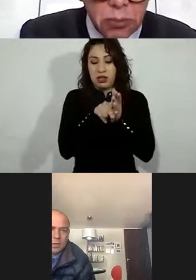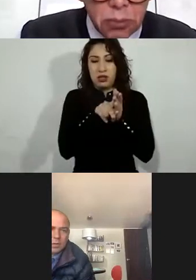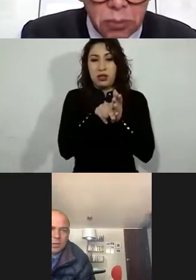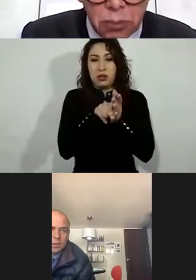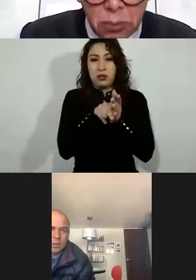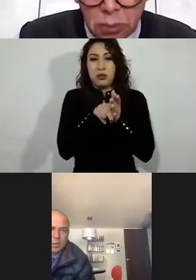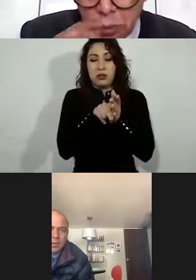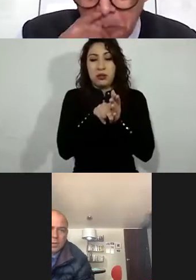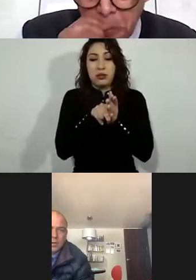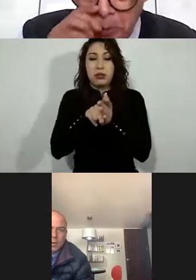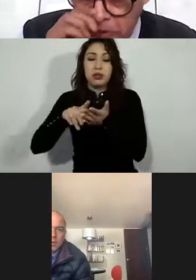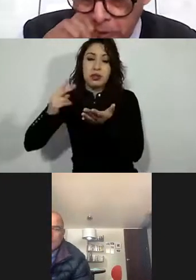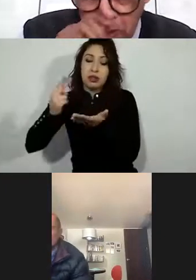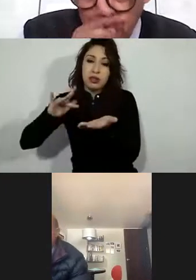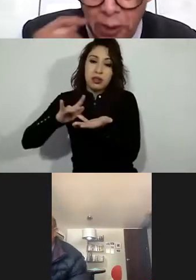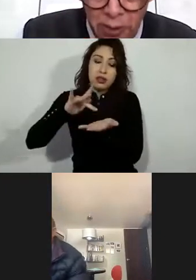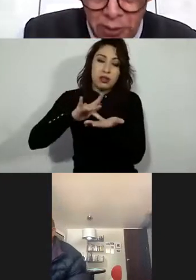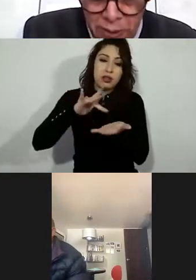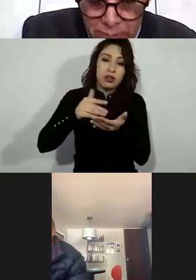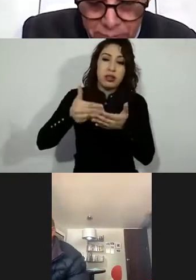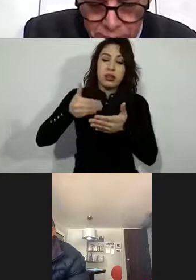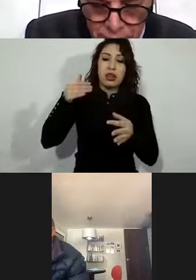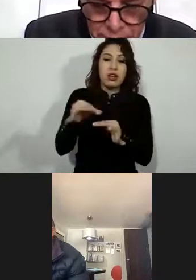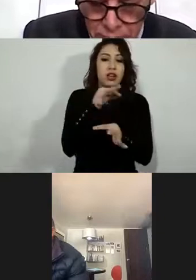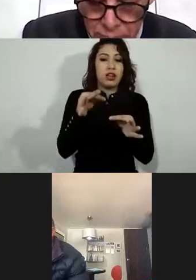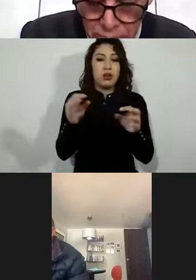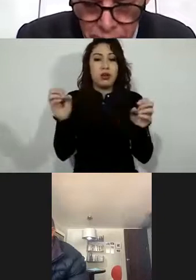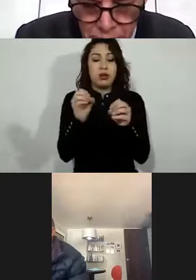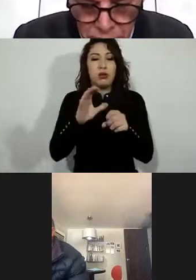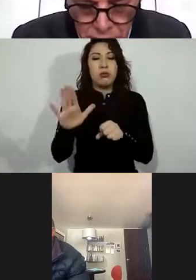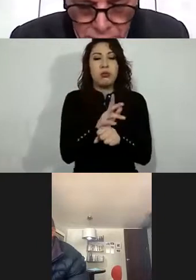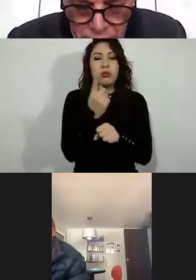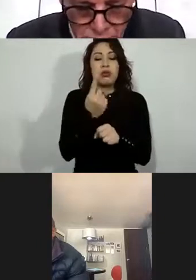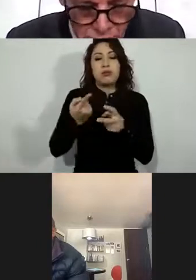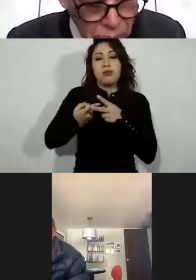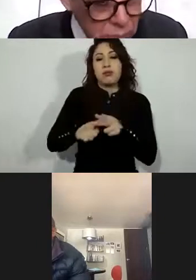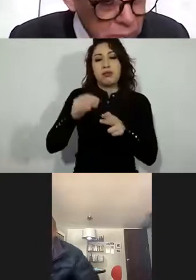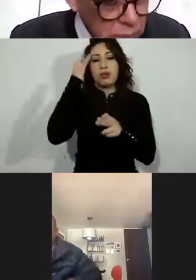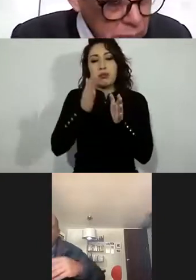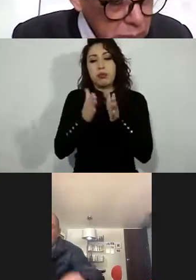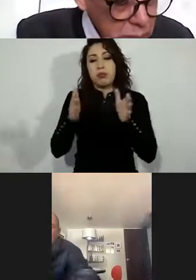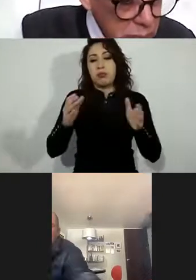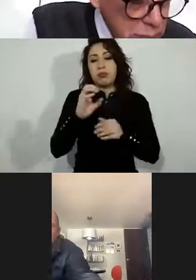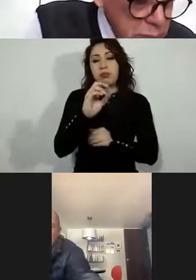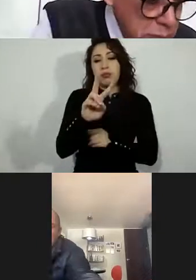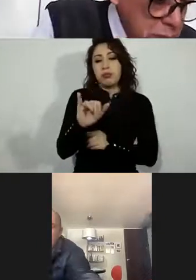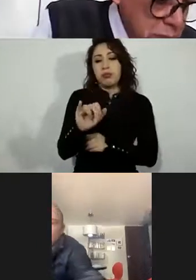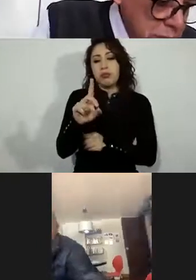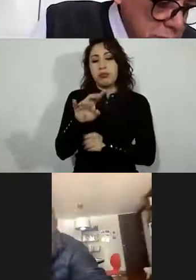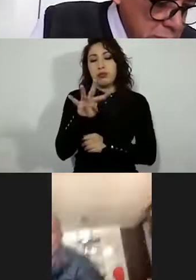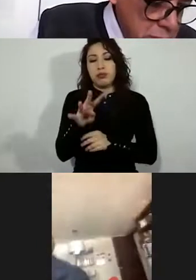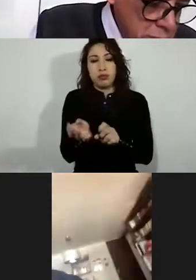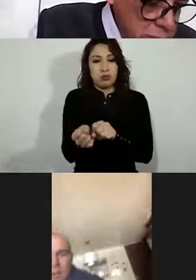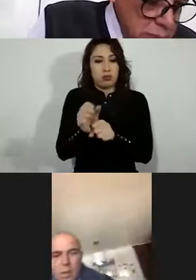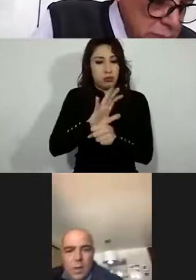no se pudieron dar con motivo de la pandemia, y que estas prestaciones normalmente se